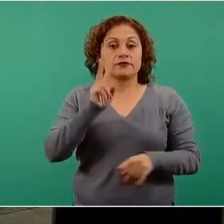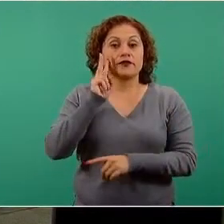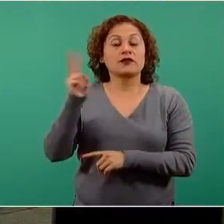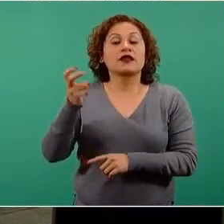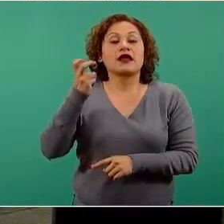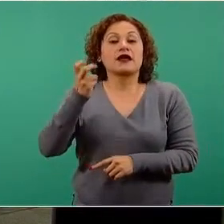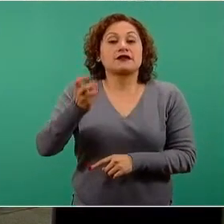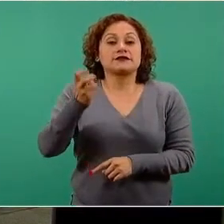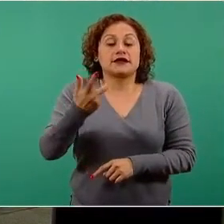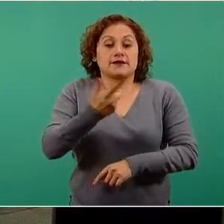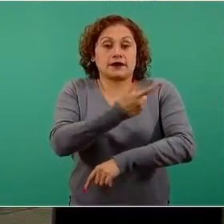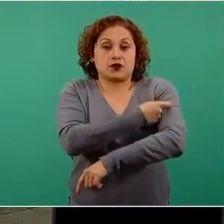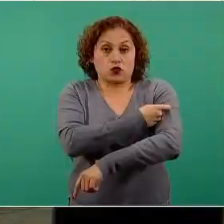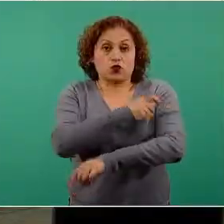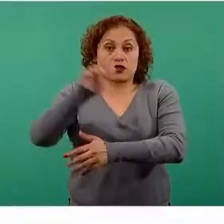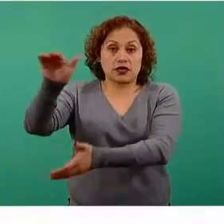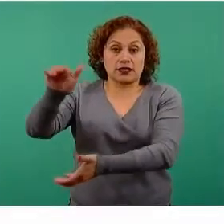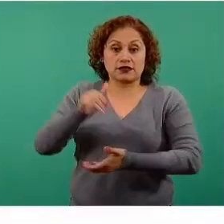recibido,